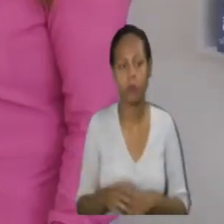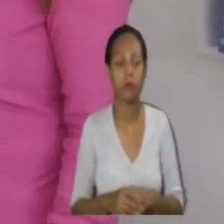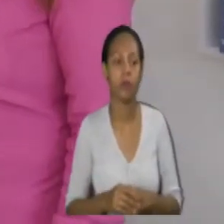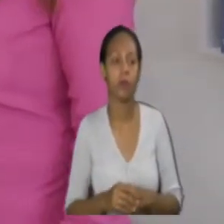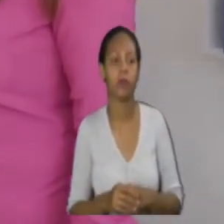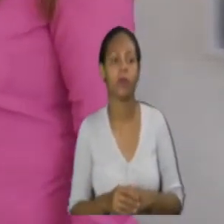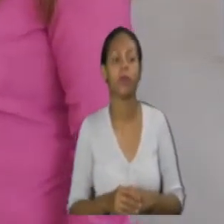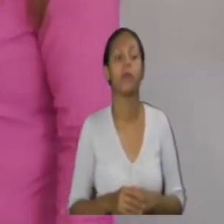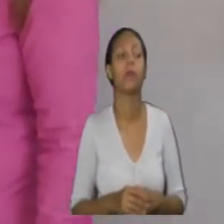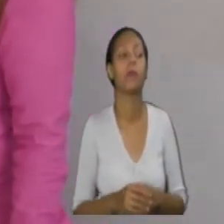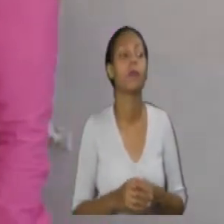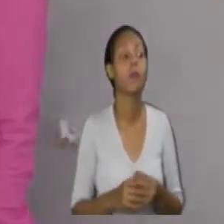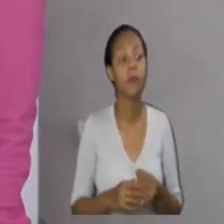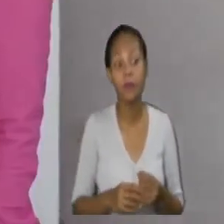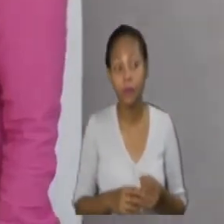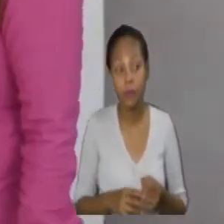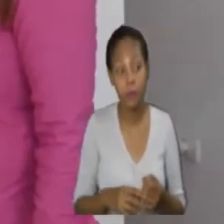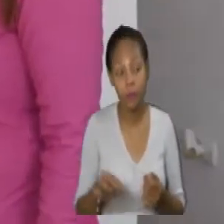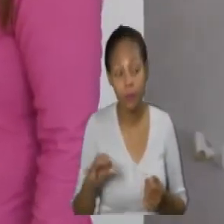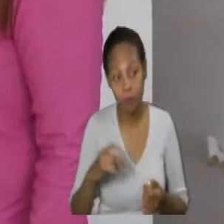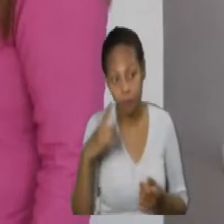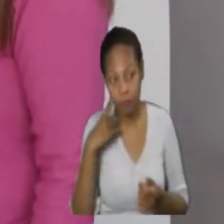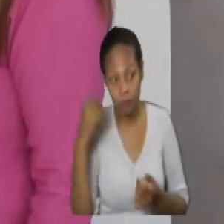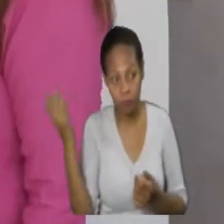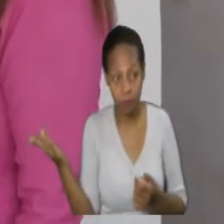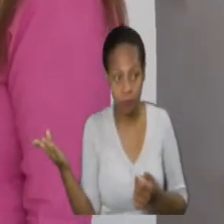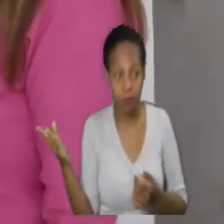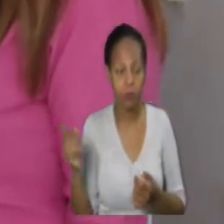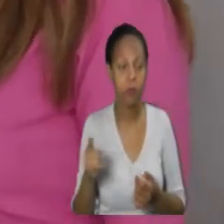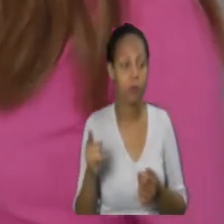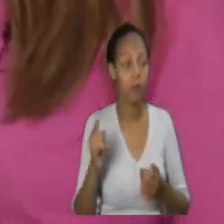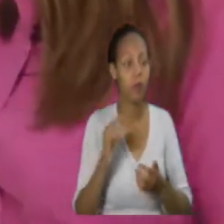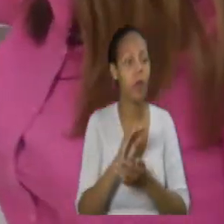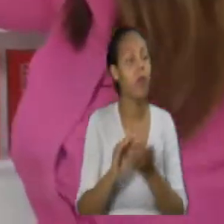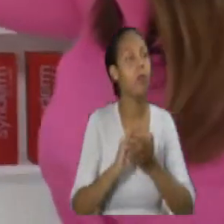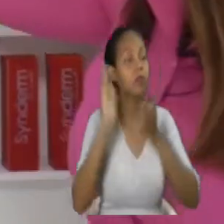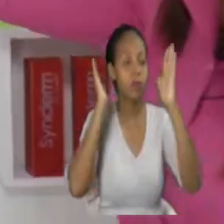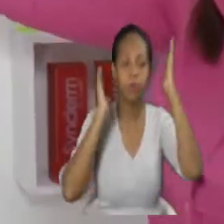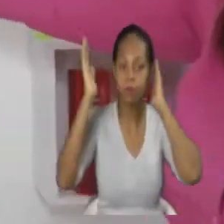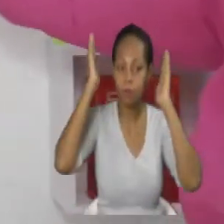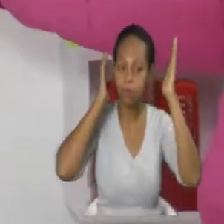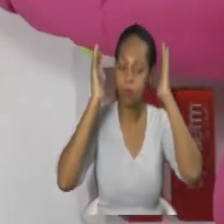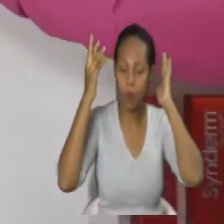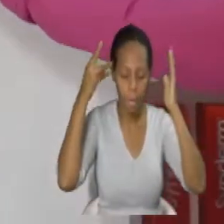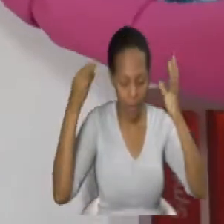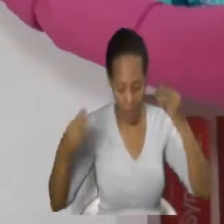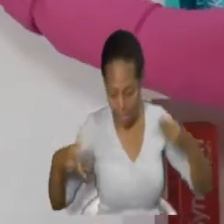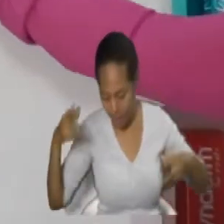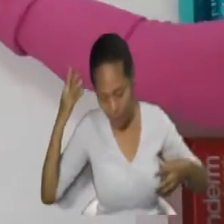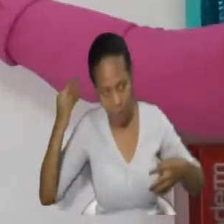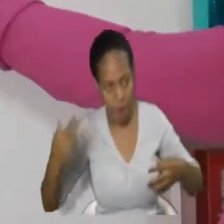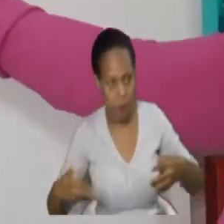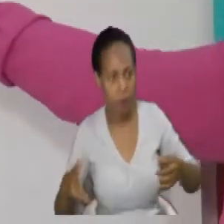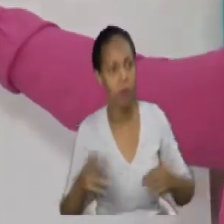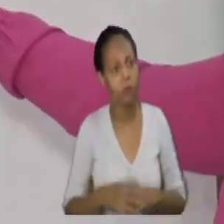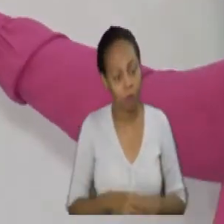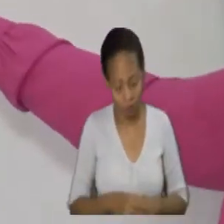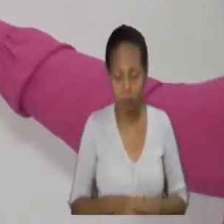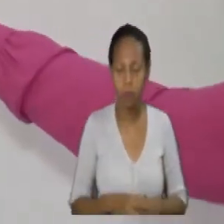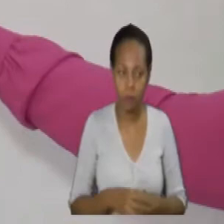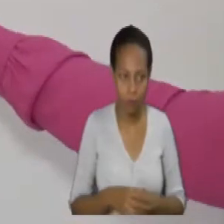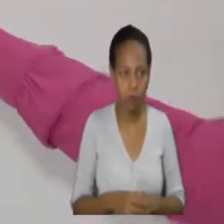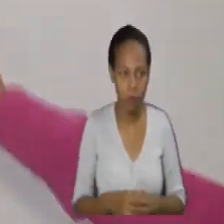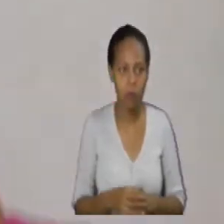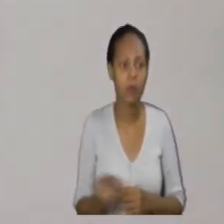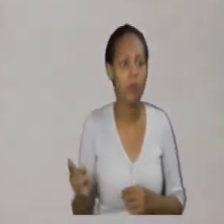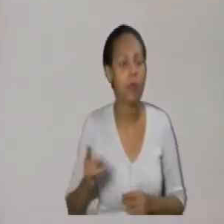grasa. Este producto, que es para la caída de cabello, el champú para piel, para